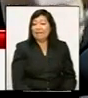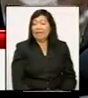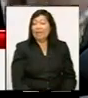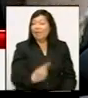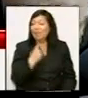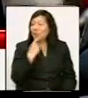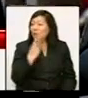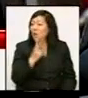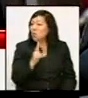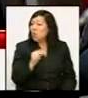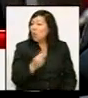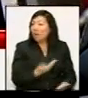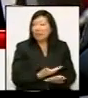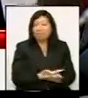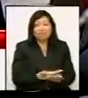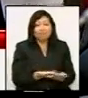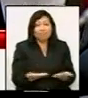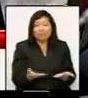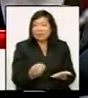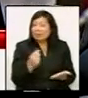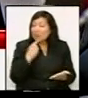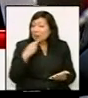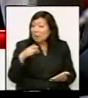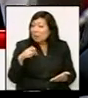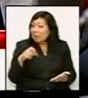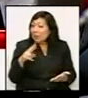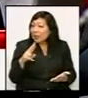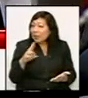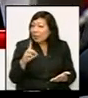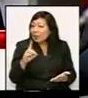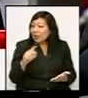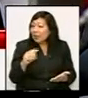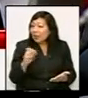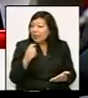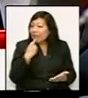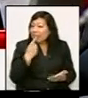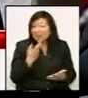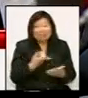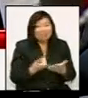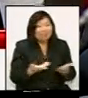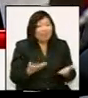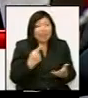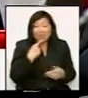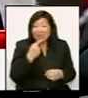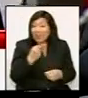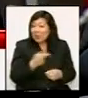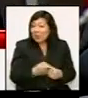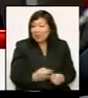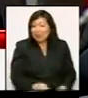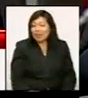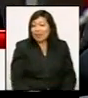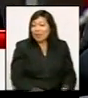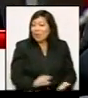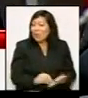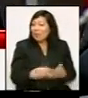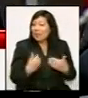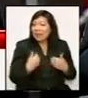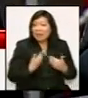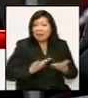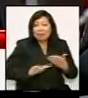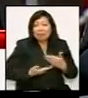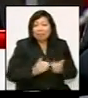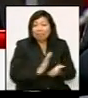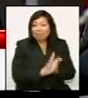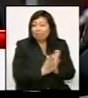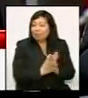Repito, no hay delito de prevaricato porque supuestamente la invocación que hacen los denunciantes es que no se habría tenido en cuenta